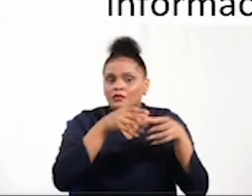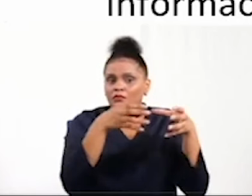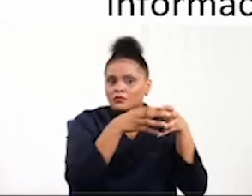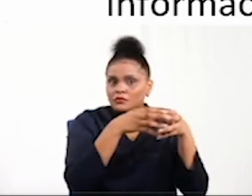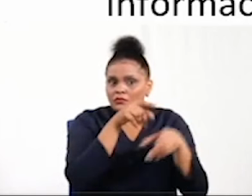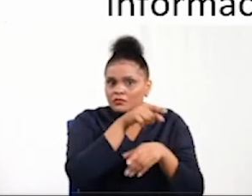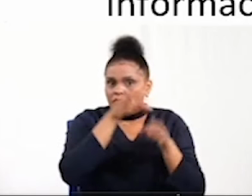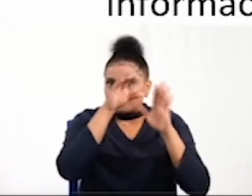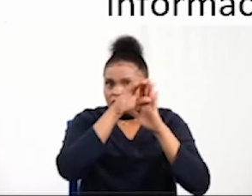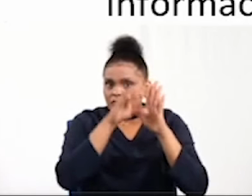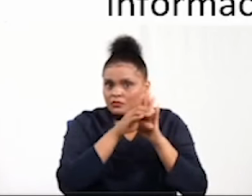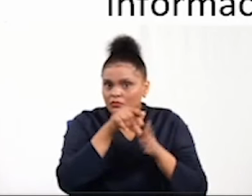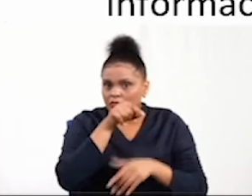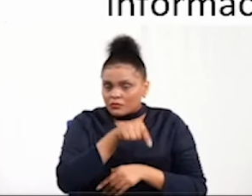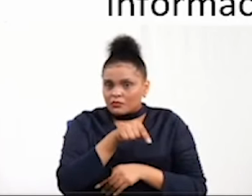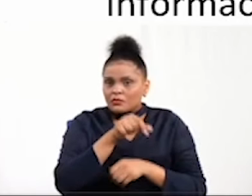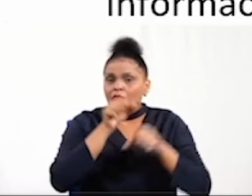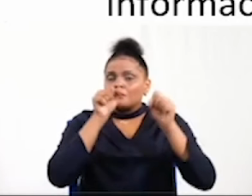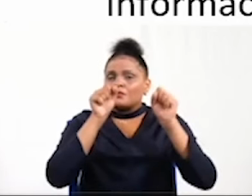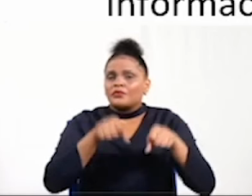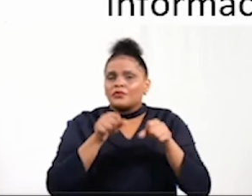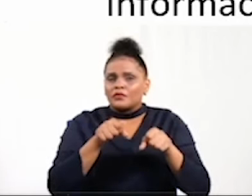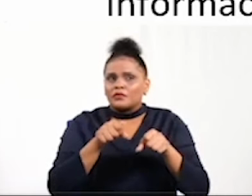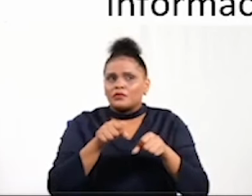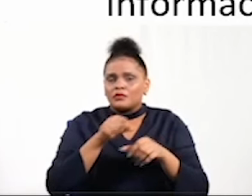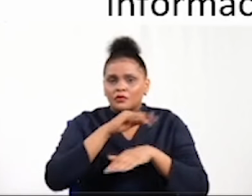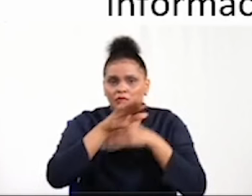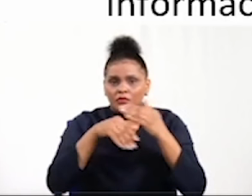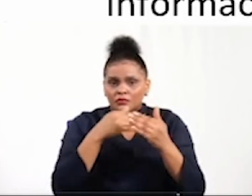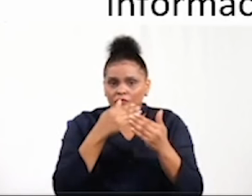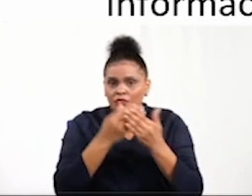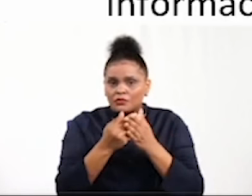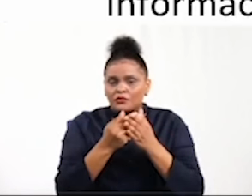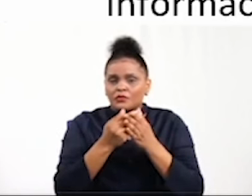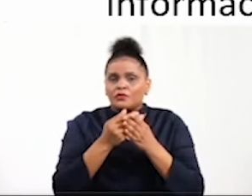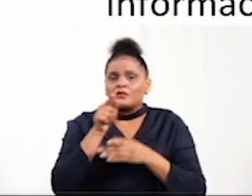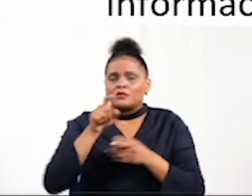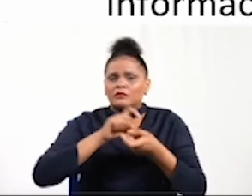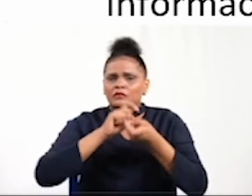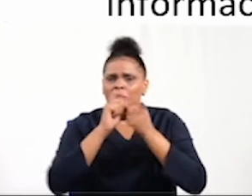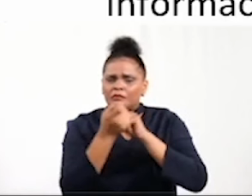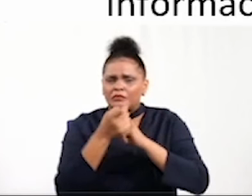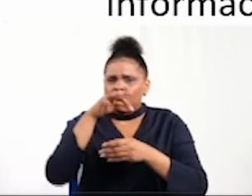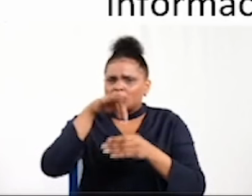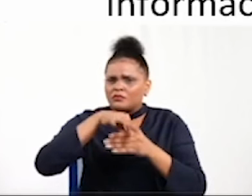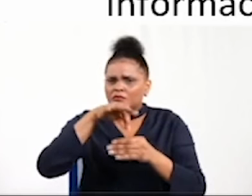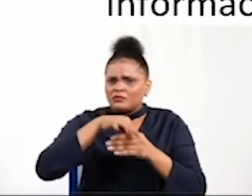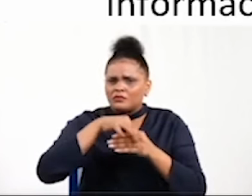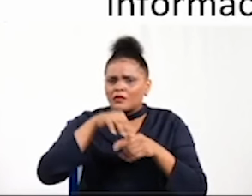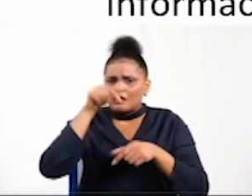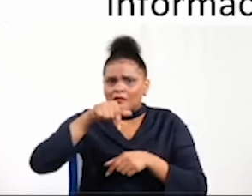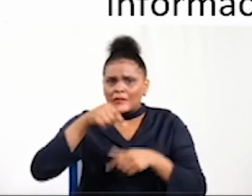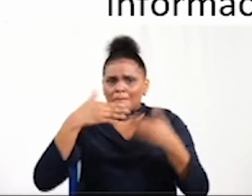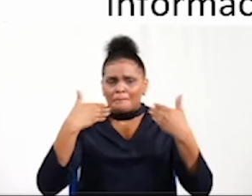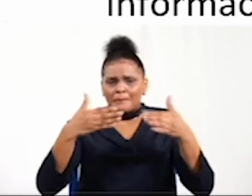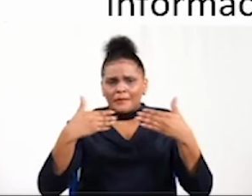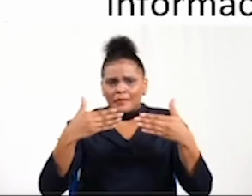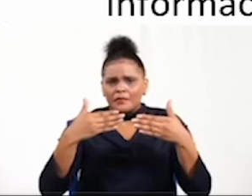generar análisis y propuestas paritarias de cara a los espacios de reforma electoral que periódicamente tiene panamá